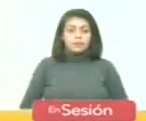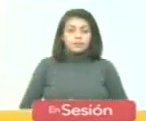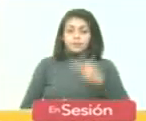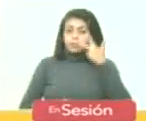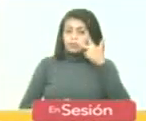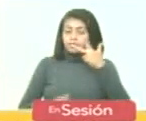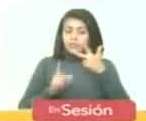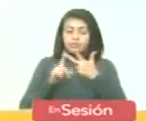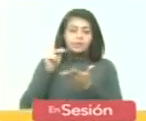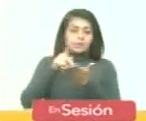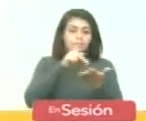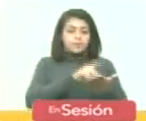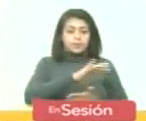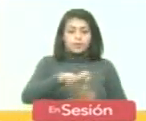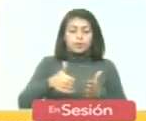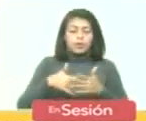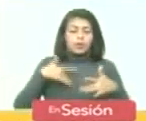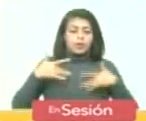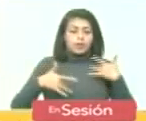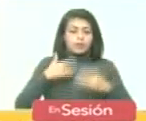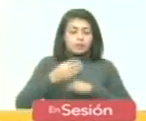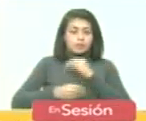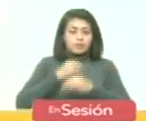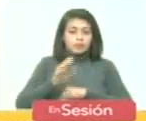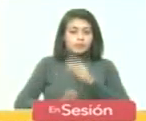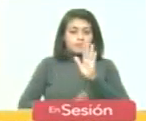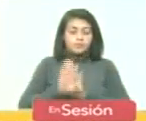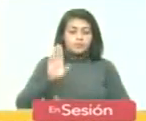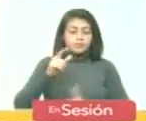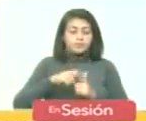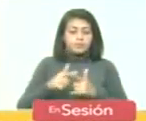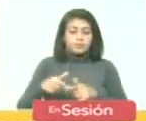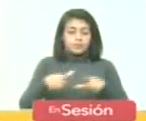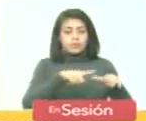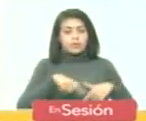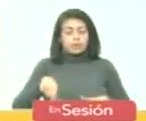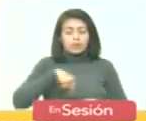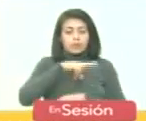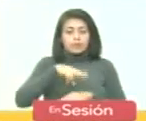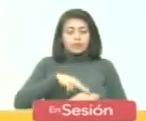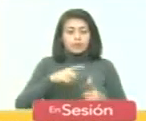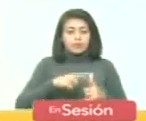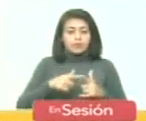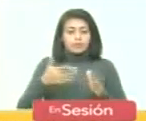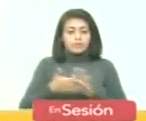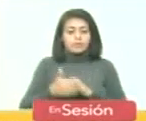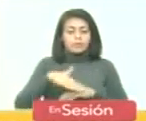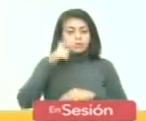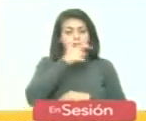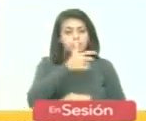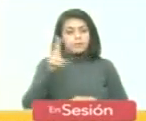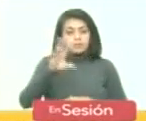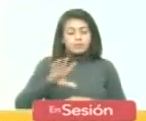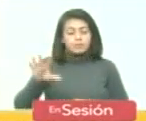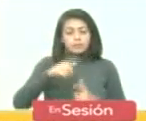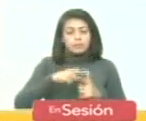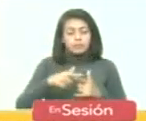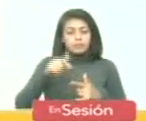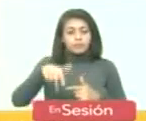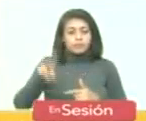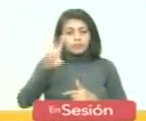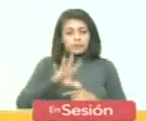Tercero, participar en todas las actividades que se desarrollen en el territorio nacional por parte del pueblo venezolano y del